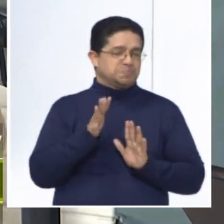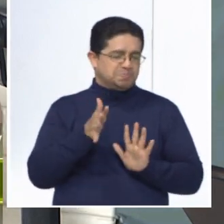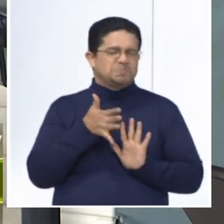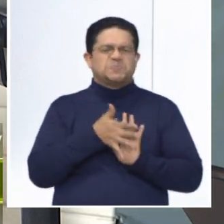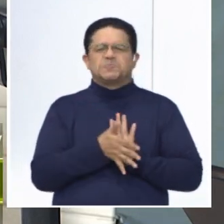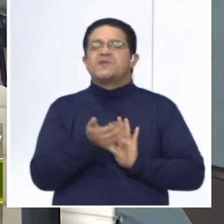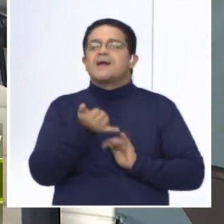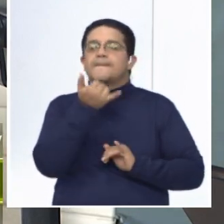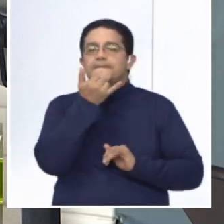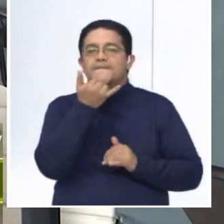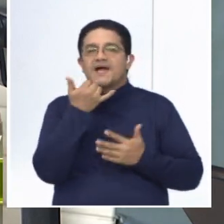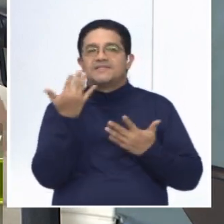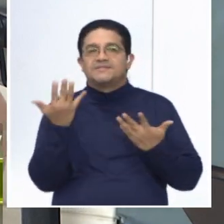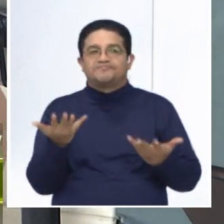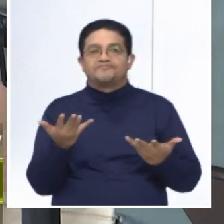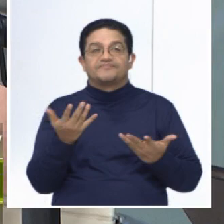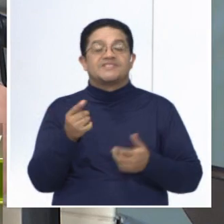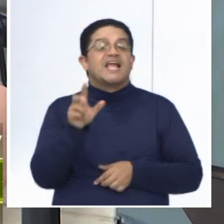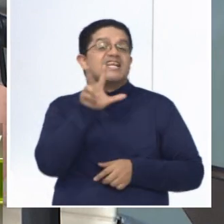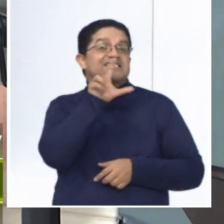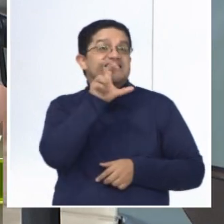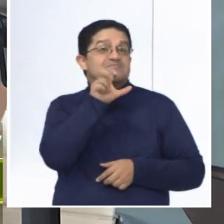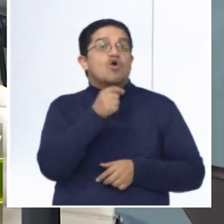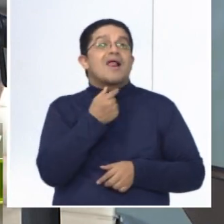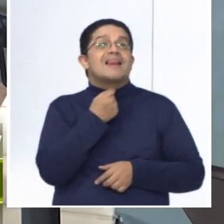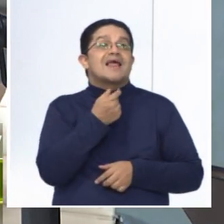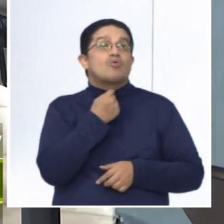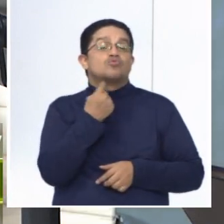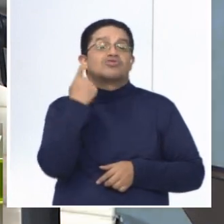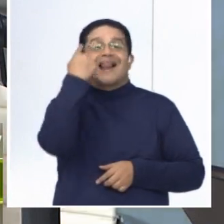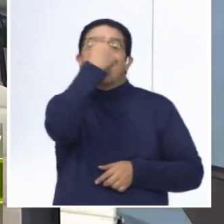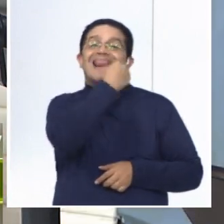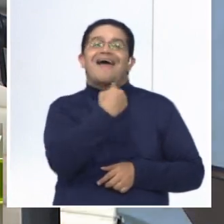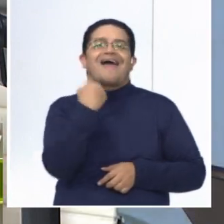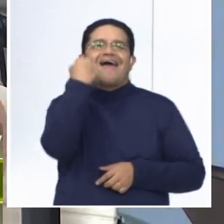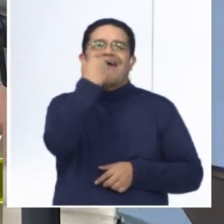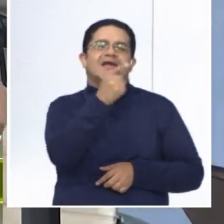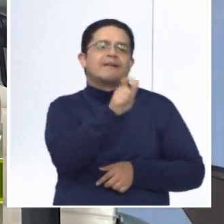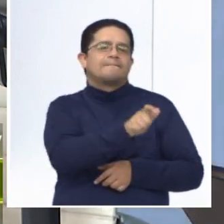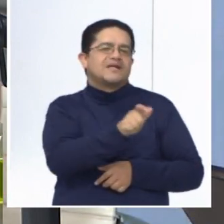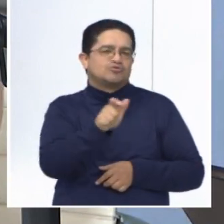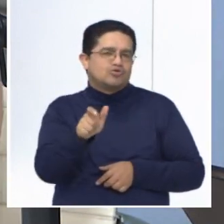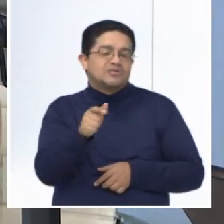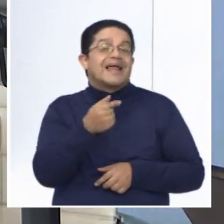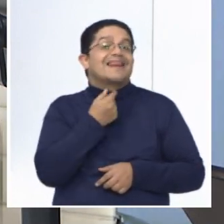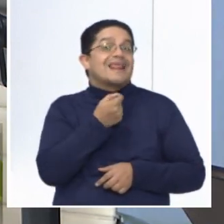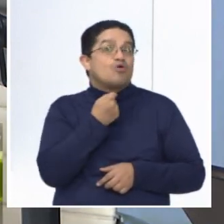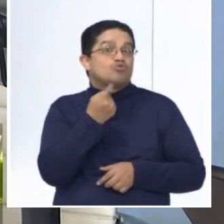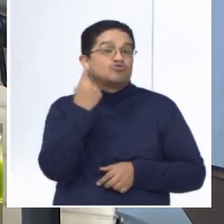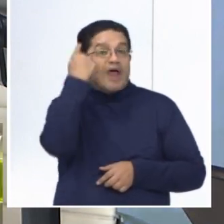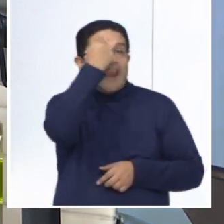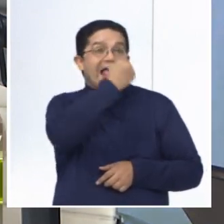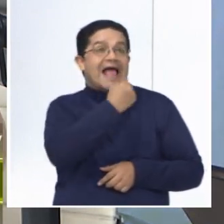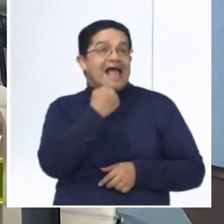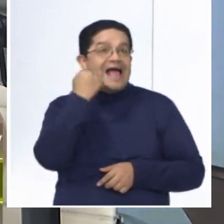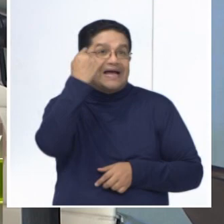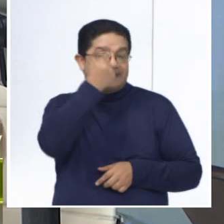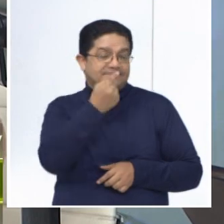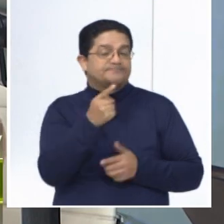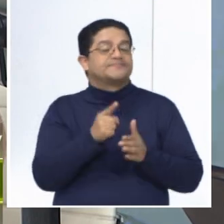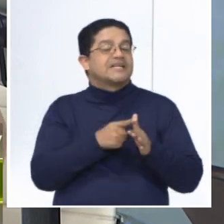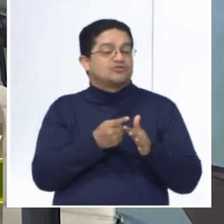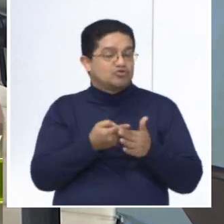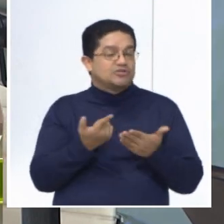en ese sitio? Fíjate, el chipo le encanta la cara de las personas. Él le encanta picar la cara, entonces usualmente